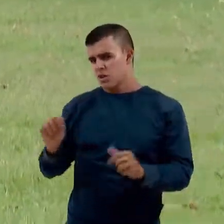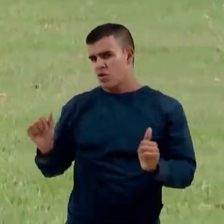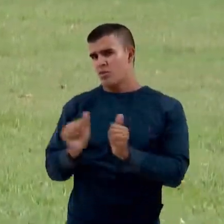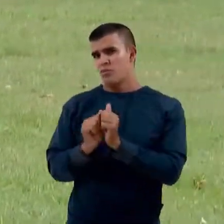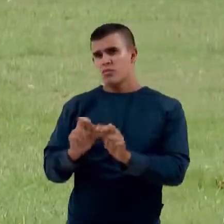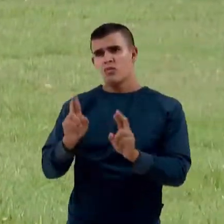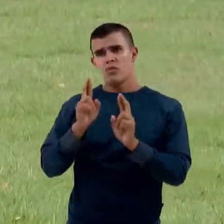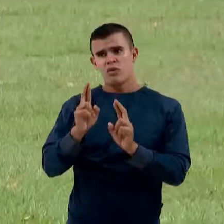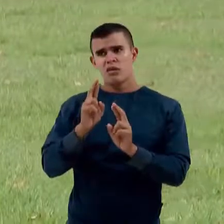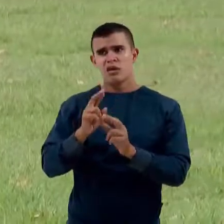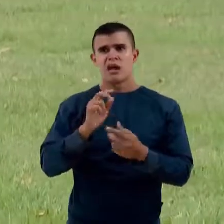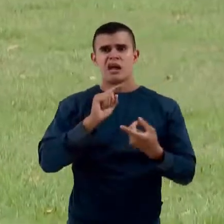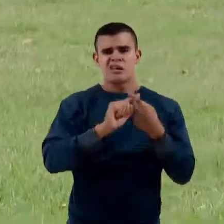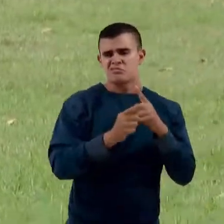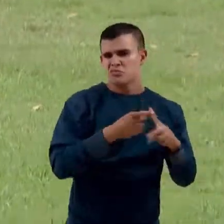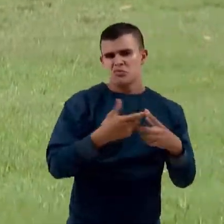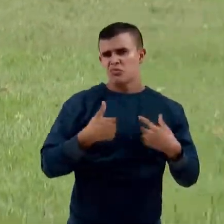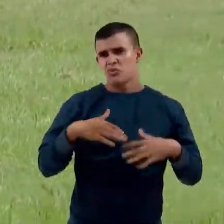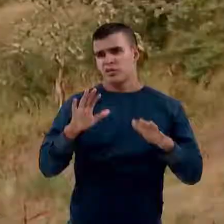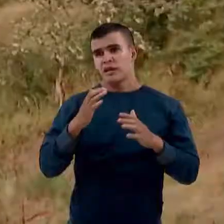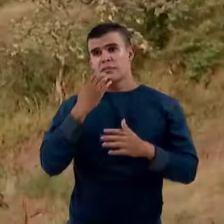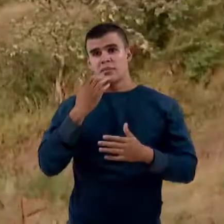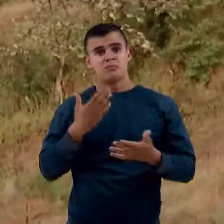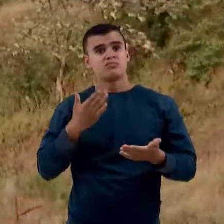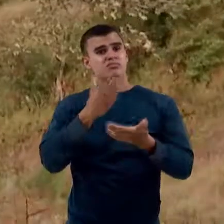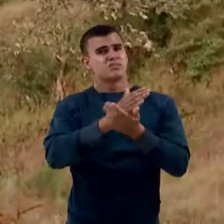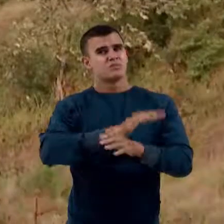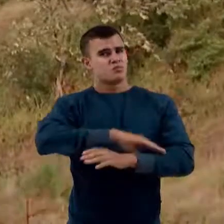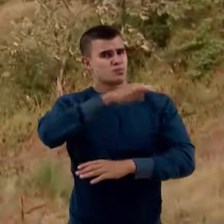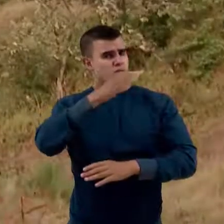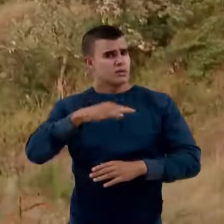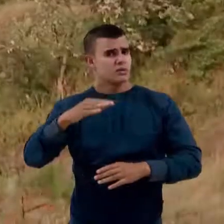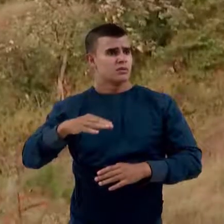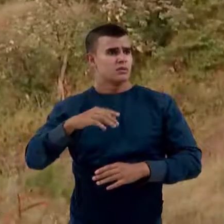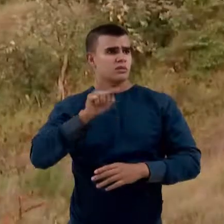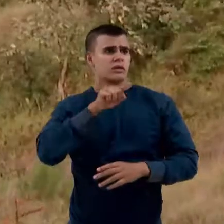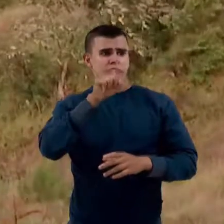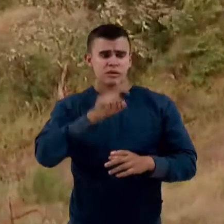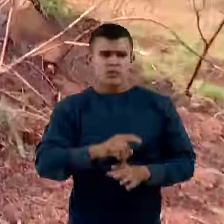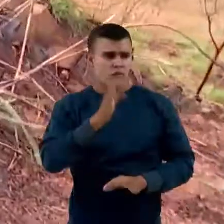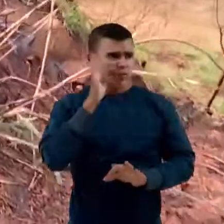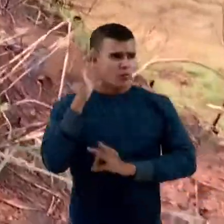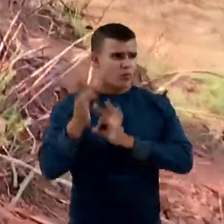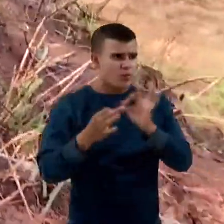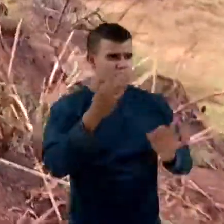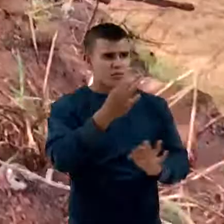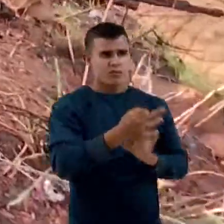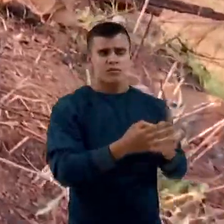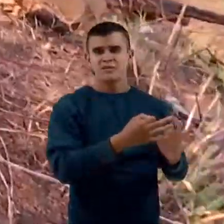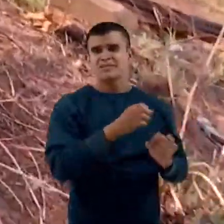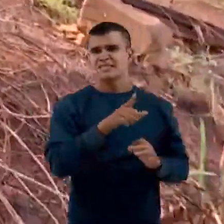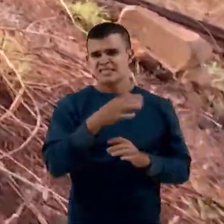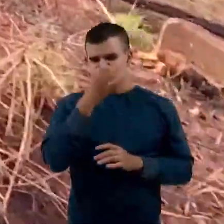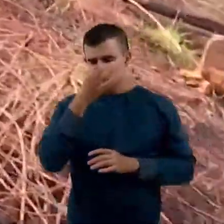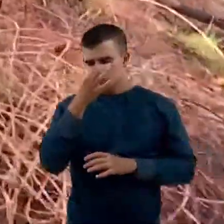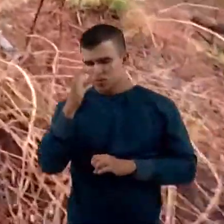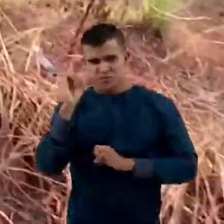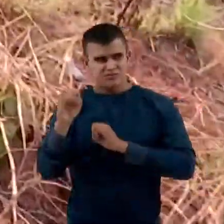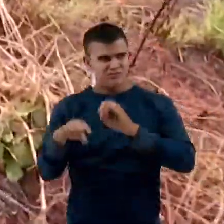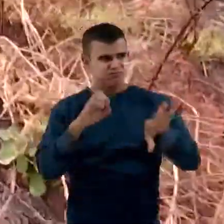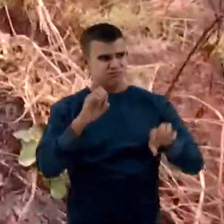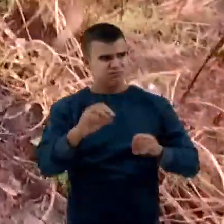algún familiar, amigos. Y si vamos a ir a la montaña, cuidemos nuestros cerros, que la basura que es posible pues